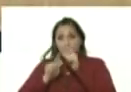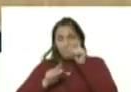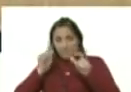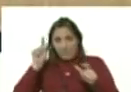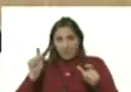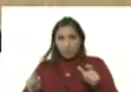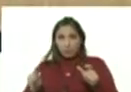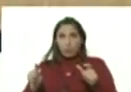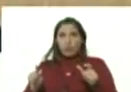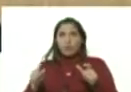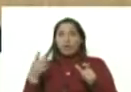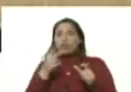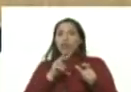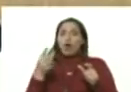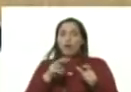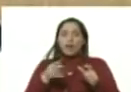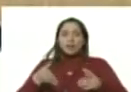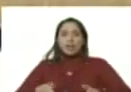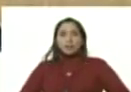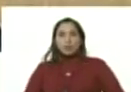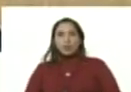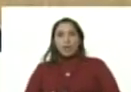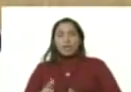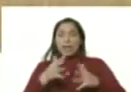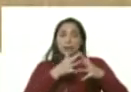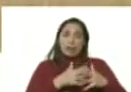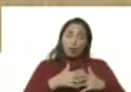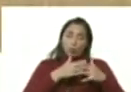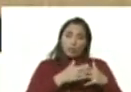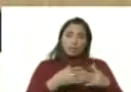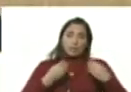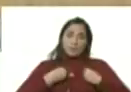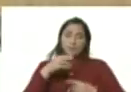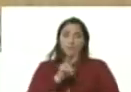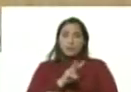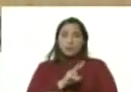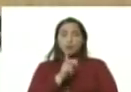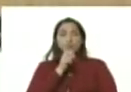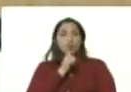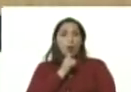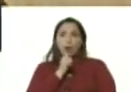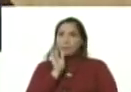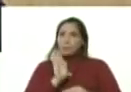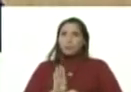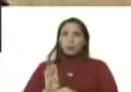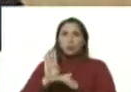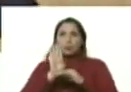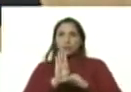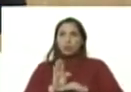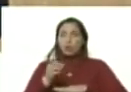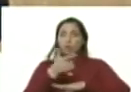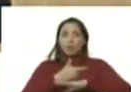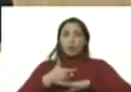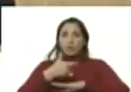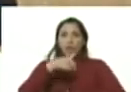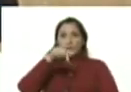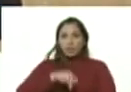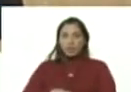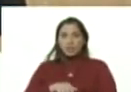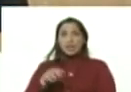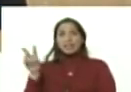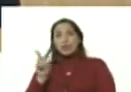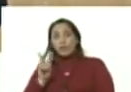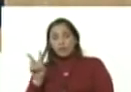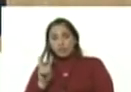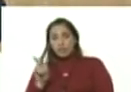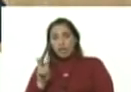con doble nacionalidad o estadounidenses que vivan en Venezuela no tendrán protección de su gobierno aquí, ni los venezolanos tendrán